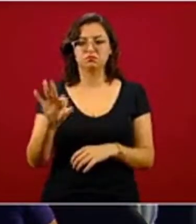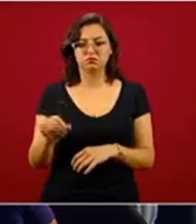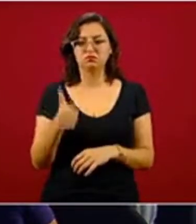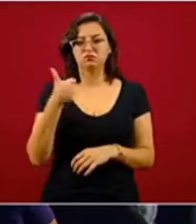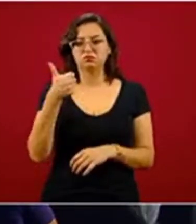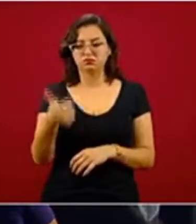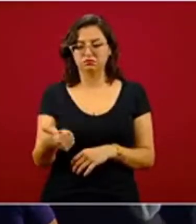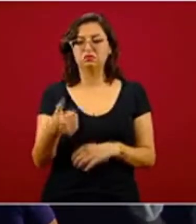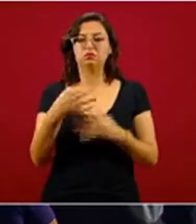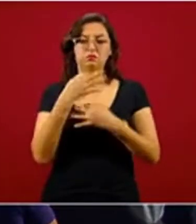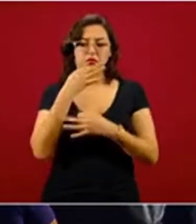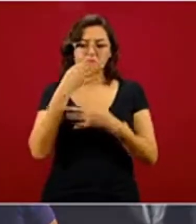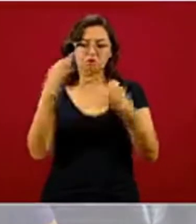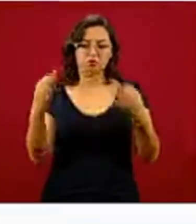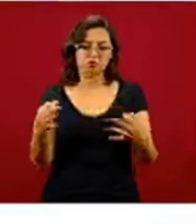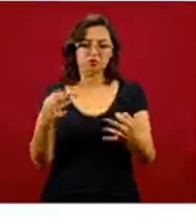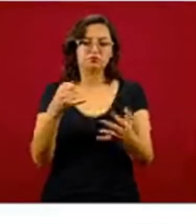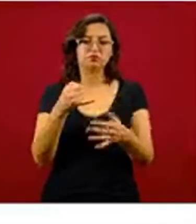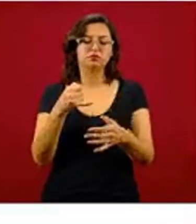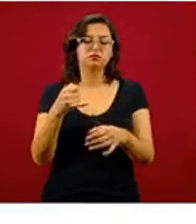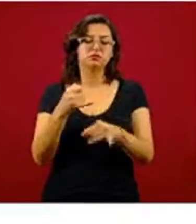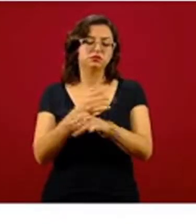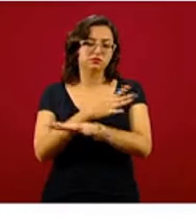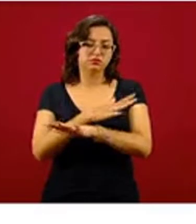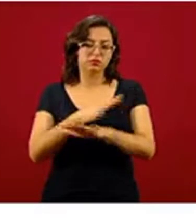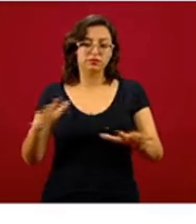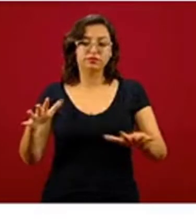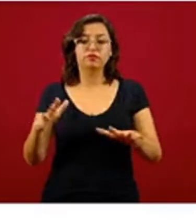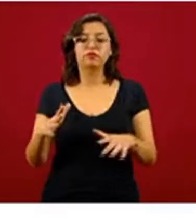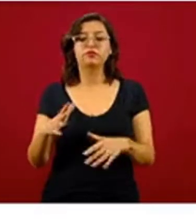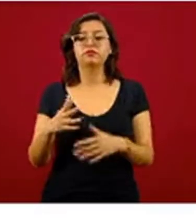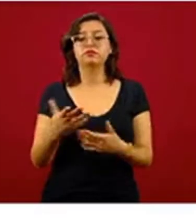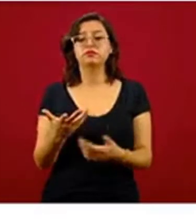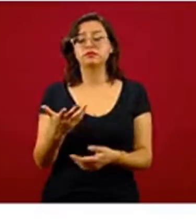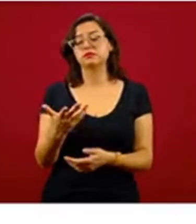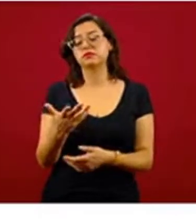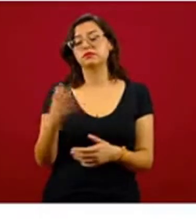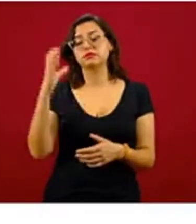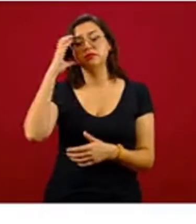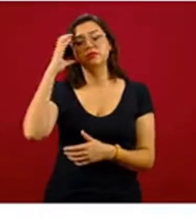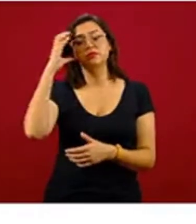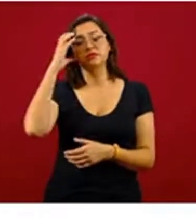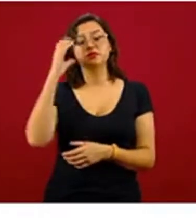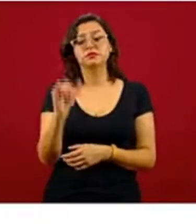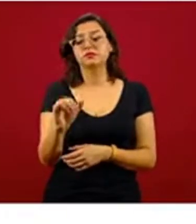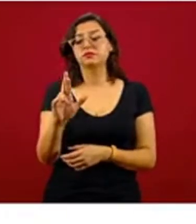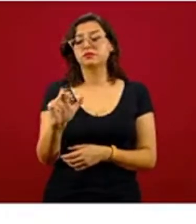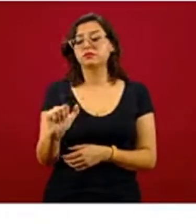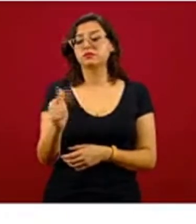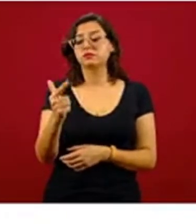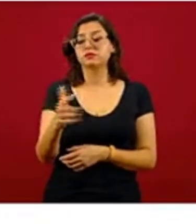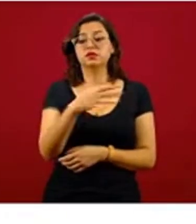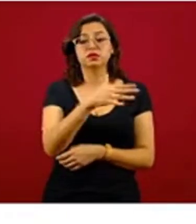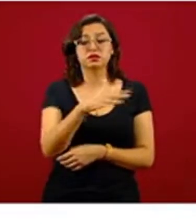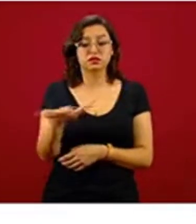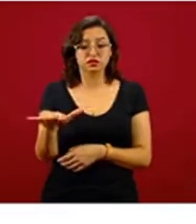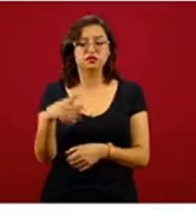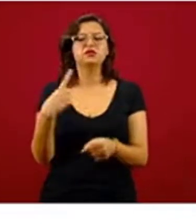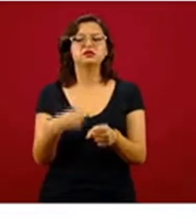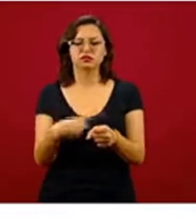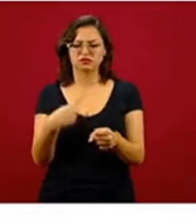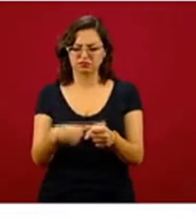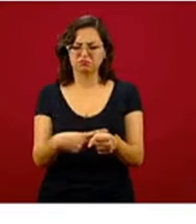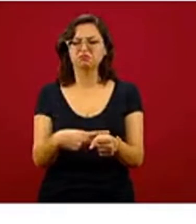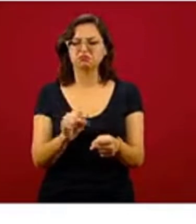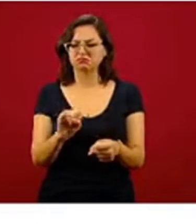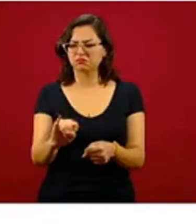para decir que la ocupación de camas irá general, es decir, para pacientes que presentan sí signos de alarma,